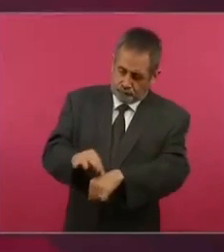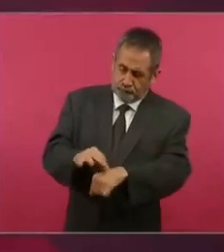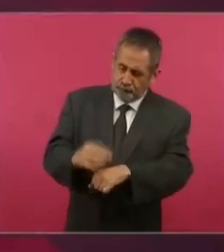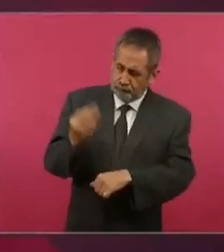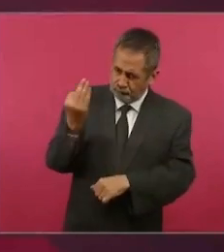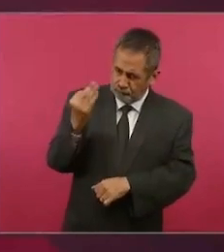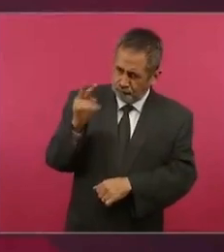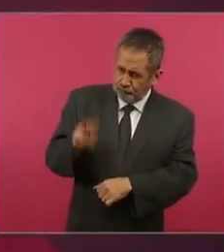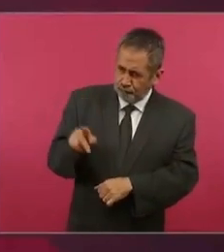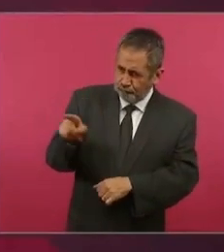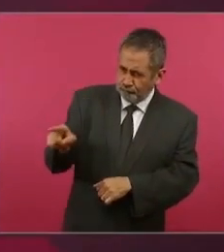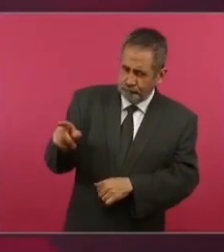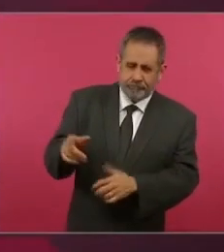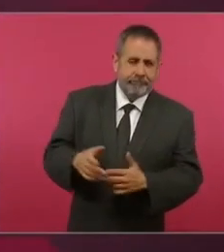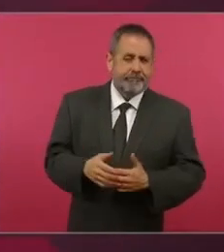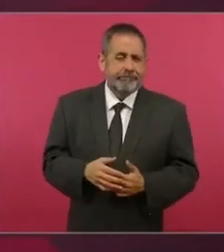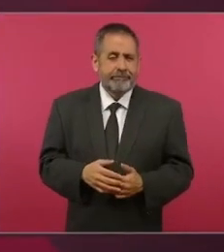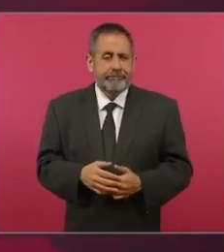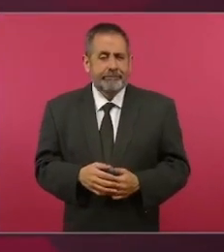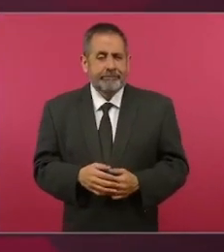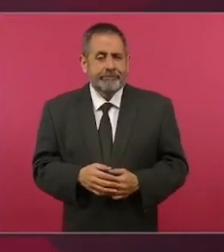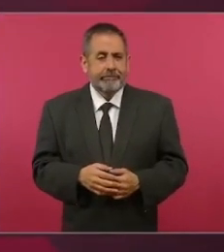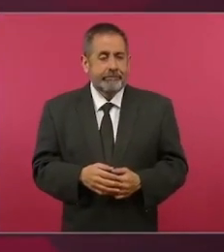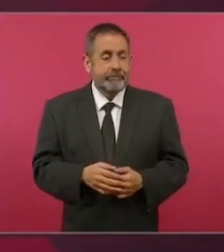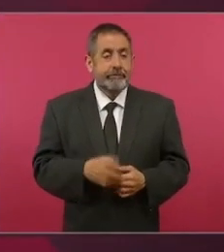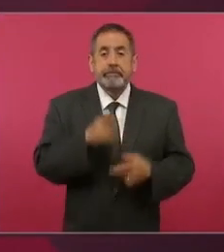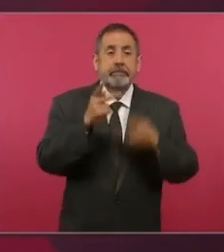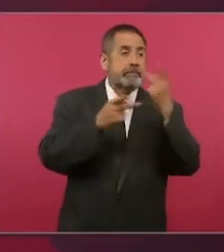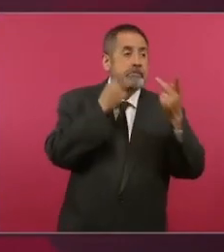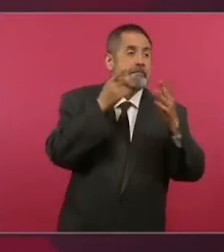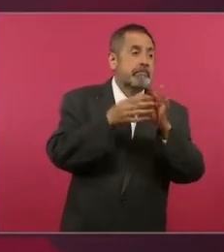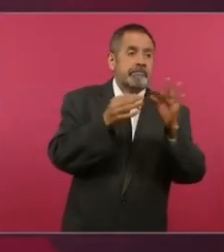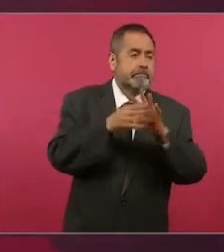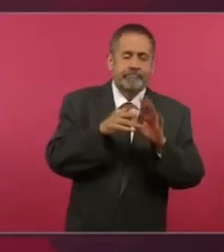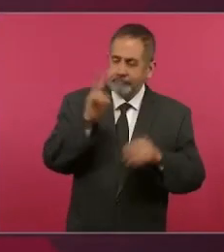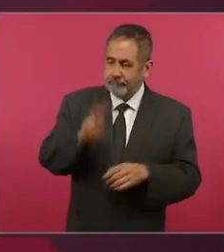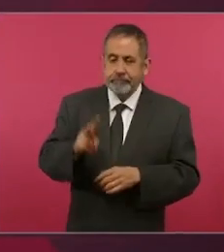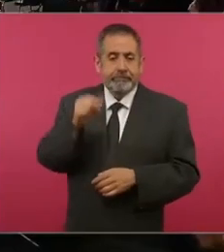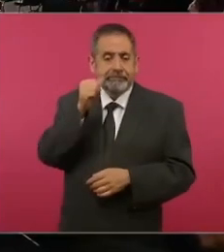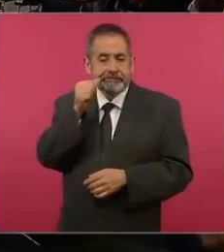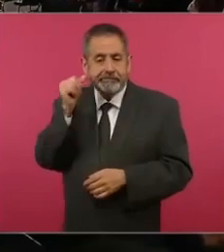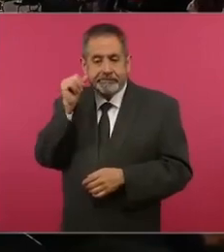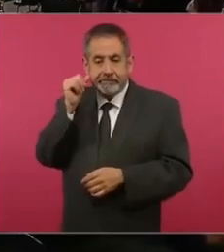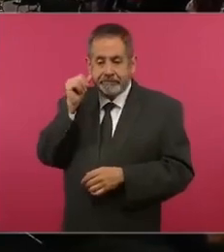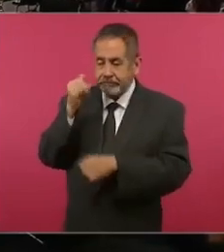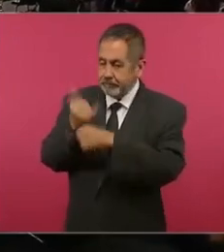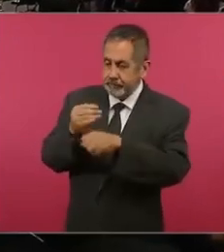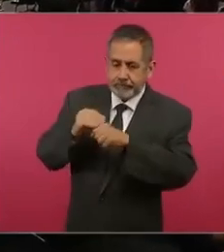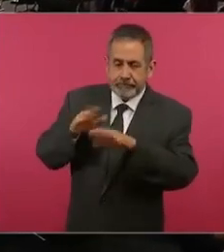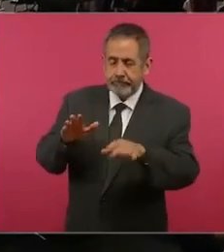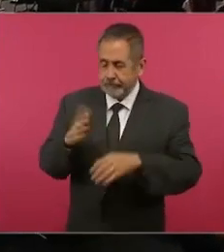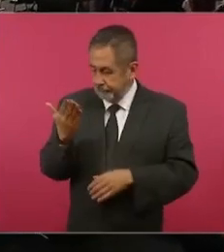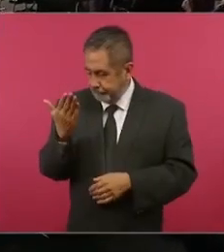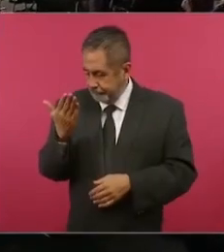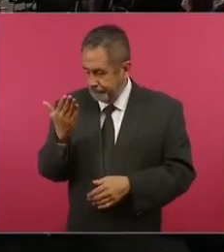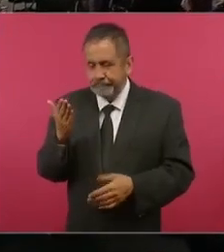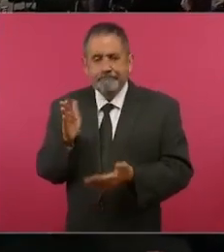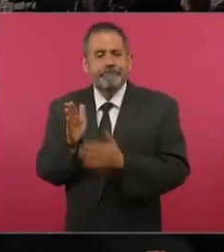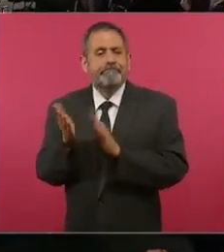en frases, pero lo de ayer es probar